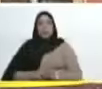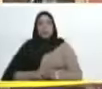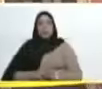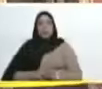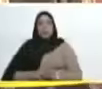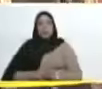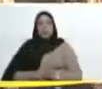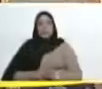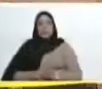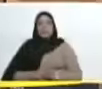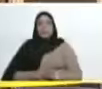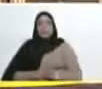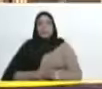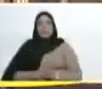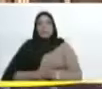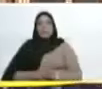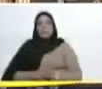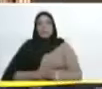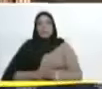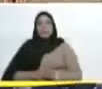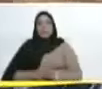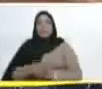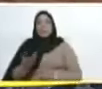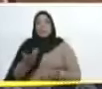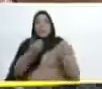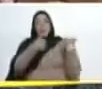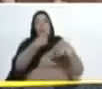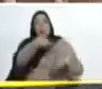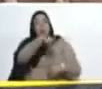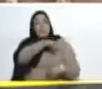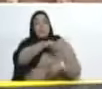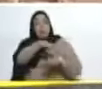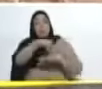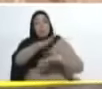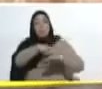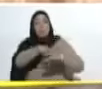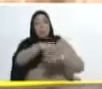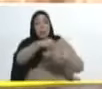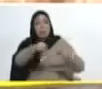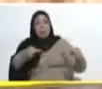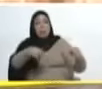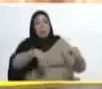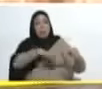Es como que si el reino de España viniera a reclamar sus